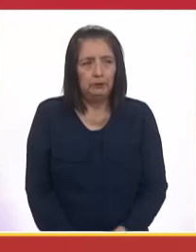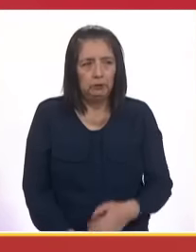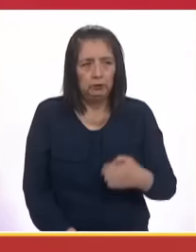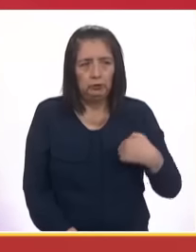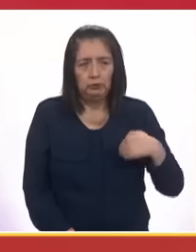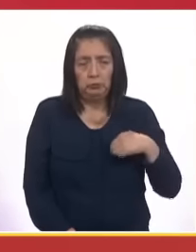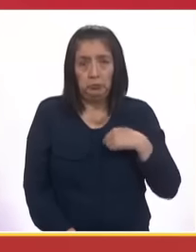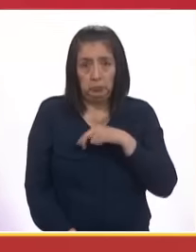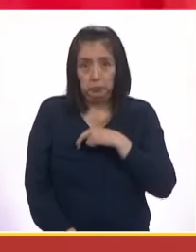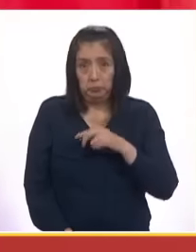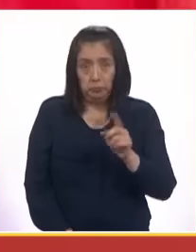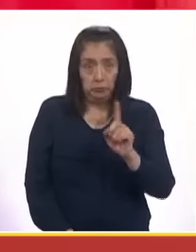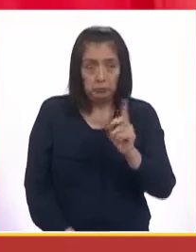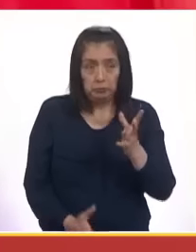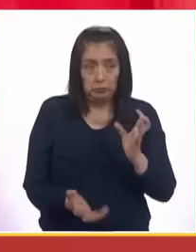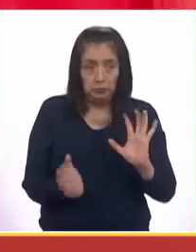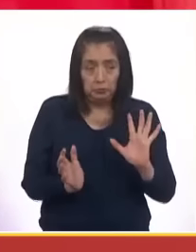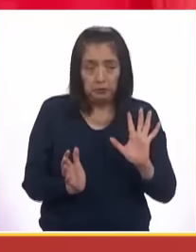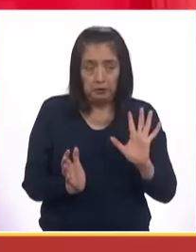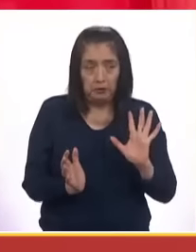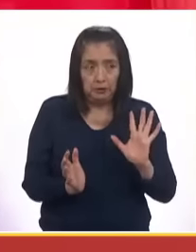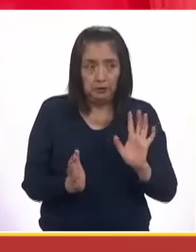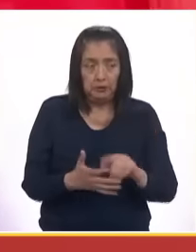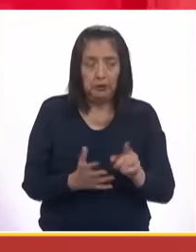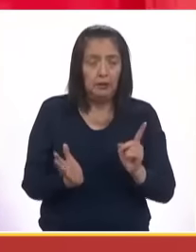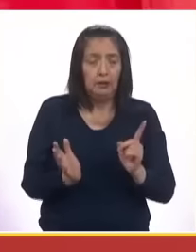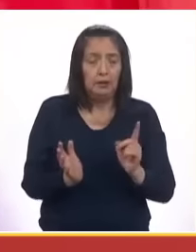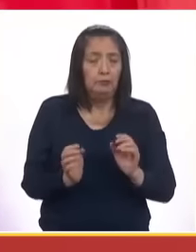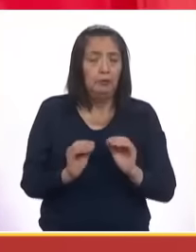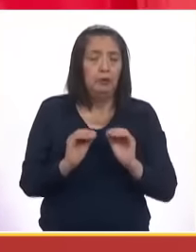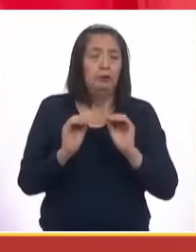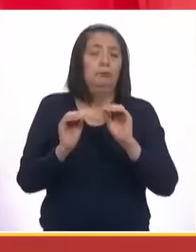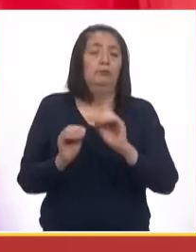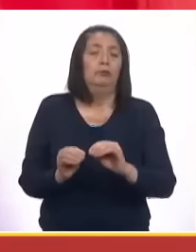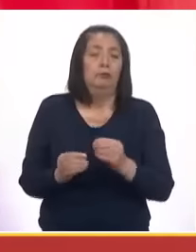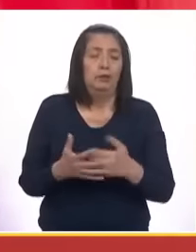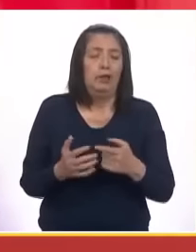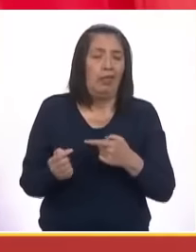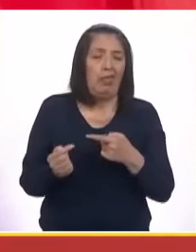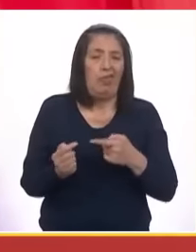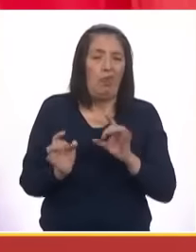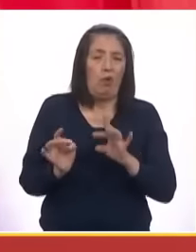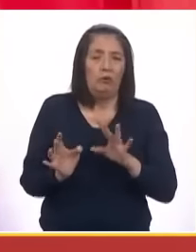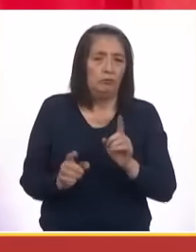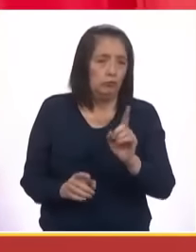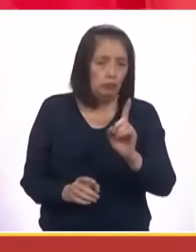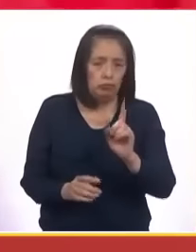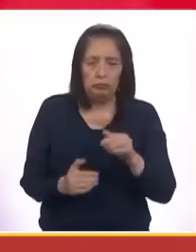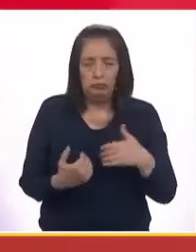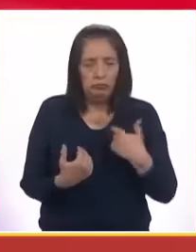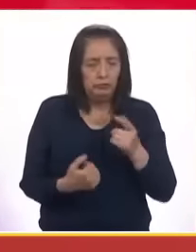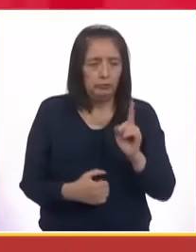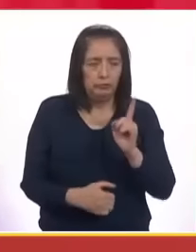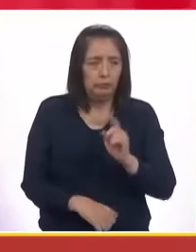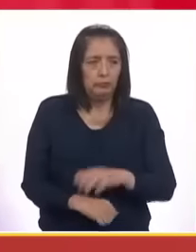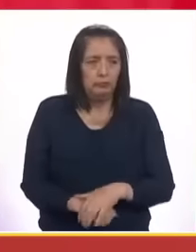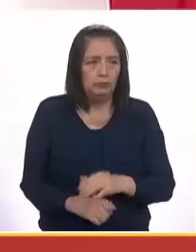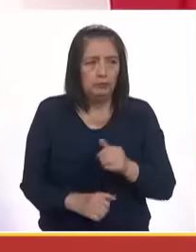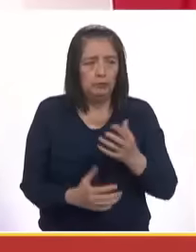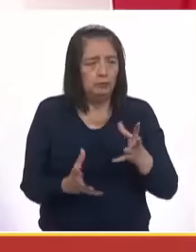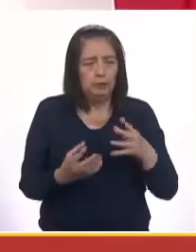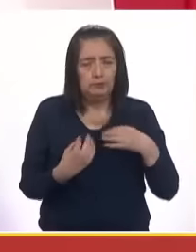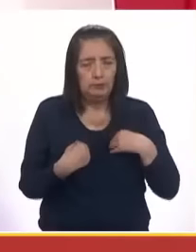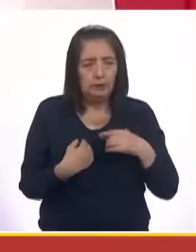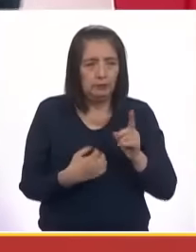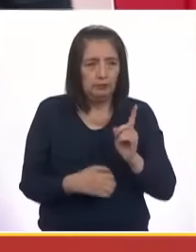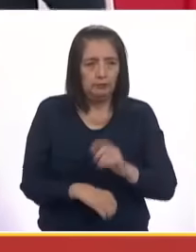Nosotros no queremos sembrar un clima de hostilidad, de odio. Nuevamente, no podemos tolerarlo.